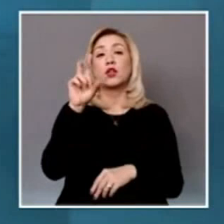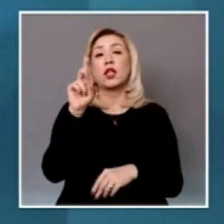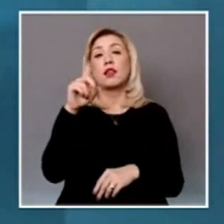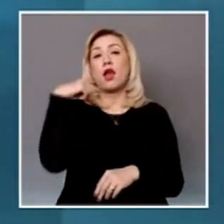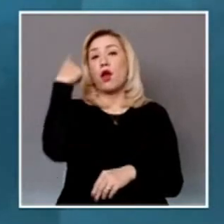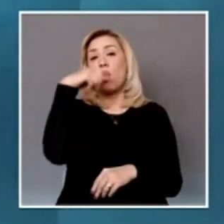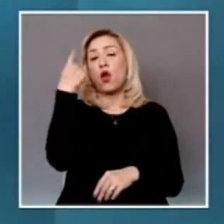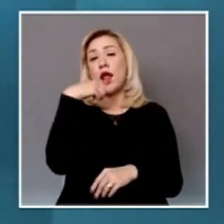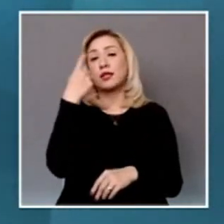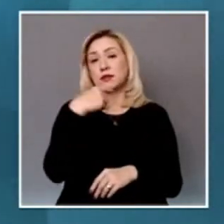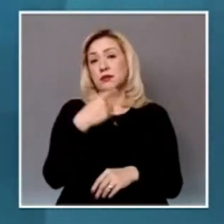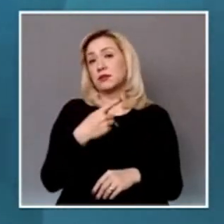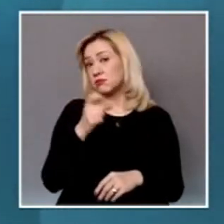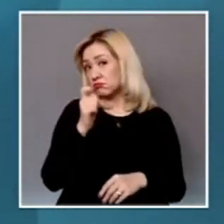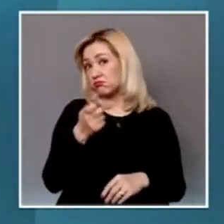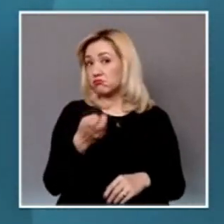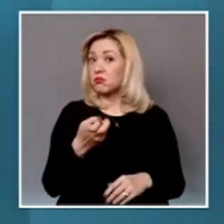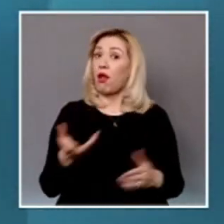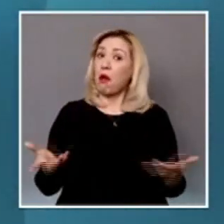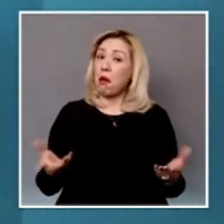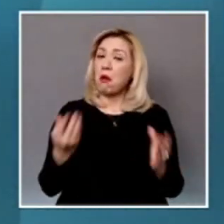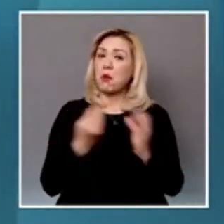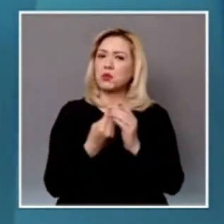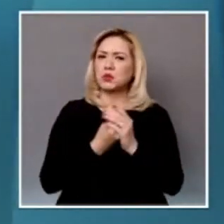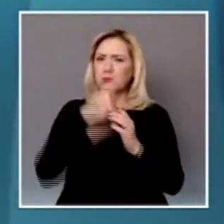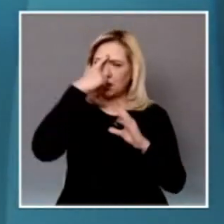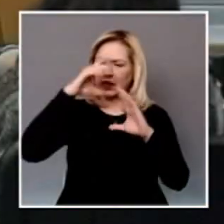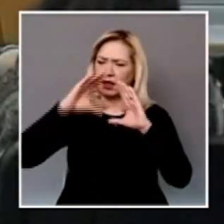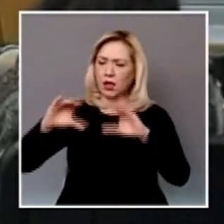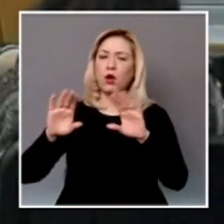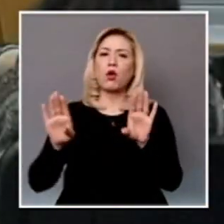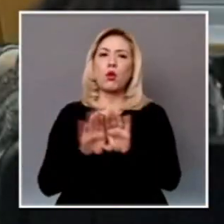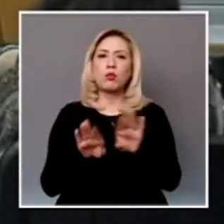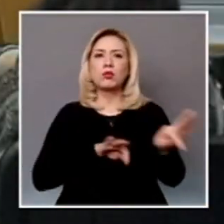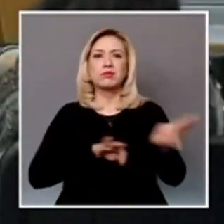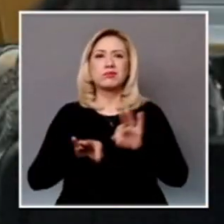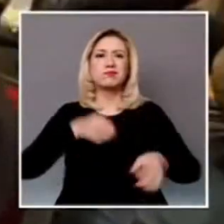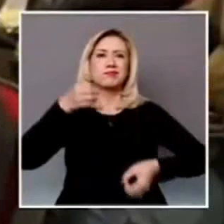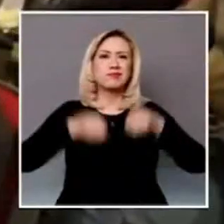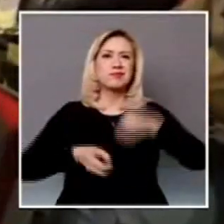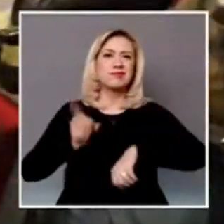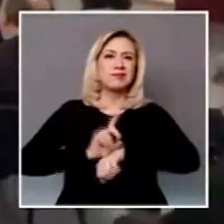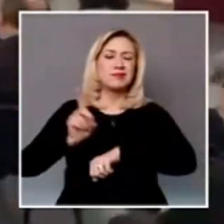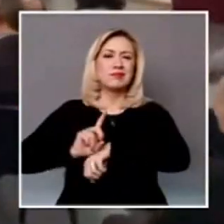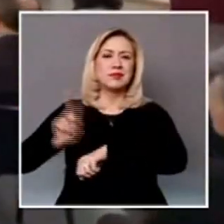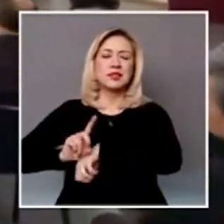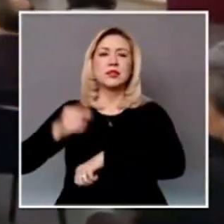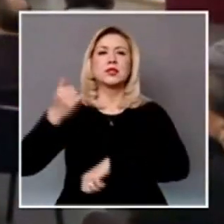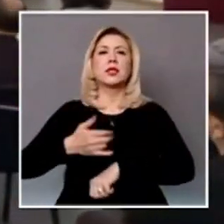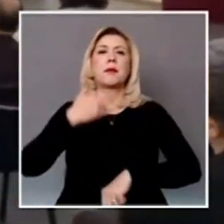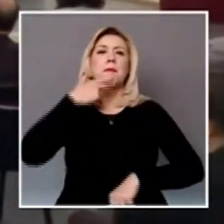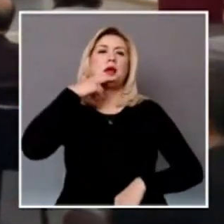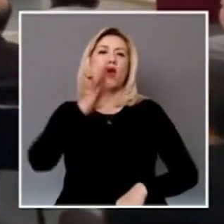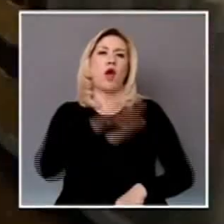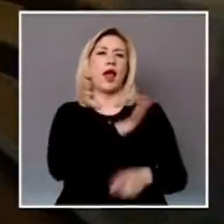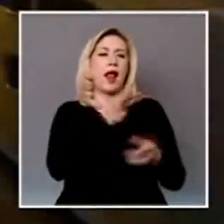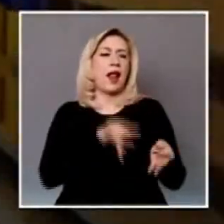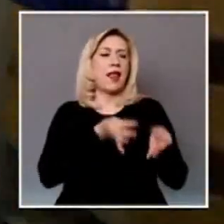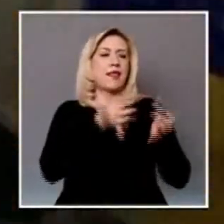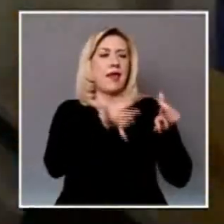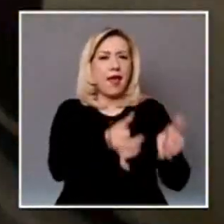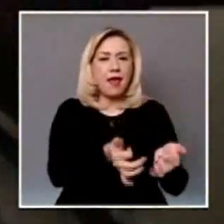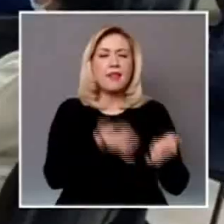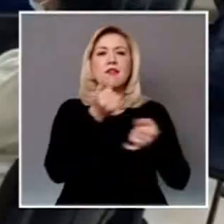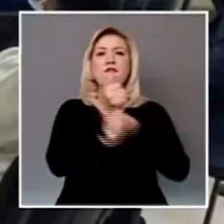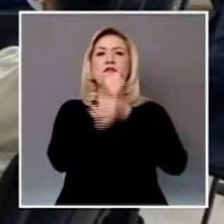como objetivo mejorar el acceso y la impartición de justicia, así como fortalecer la calidad de la información a través de los sistemas